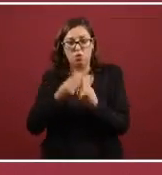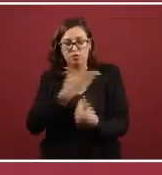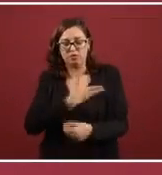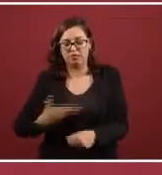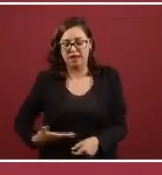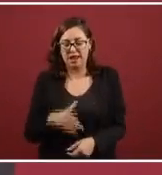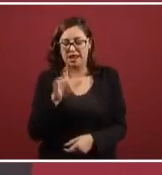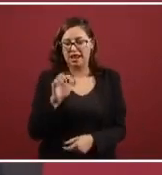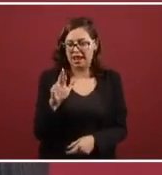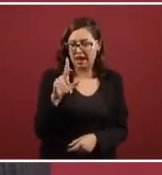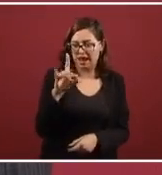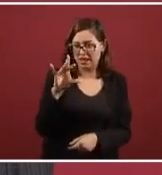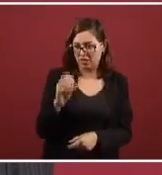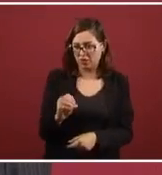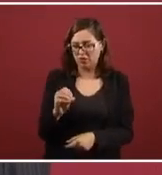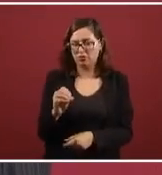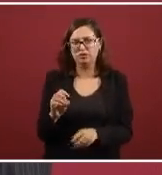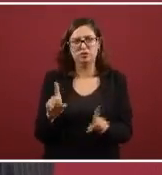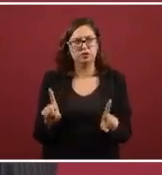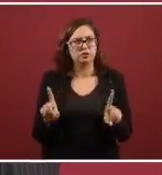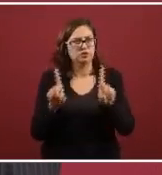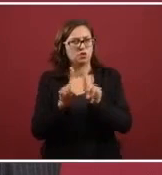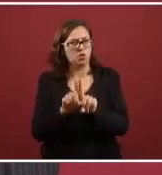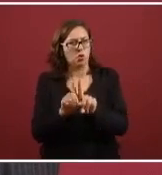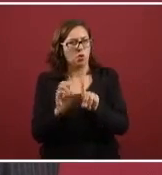no sé si desde antes,